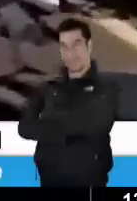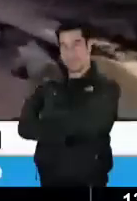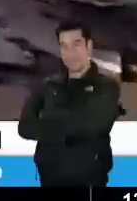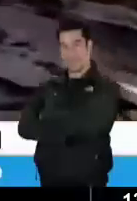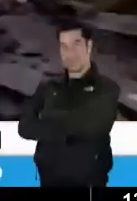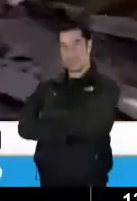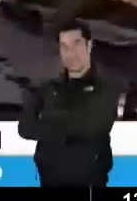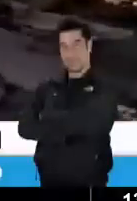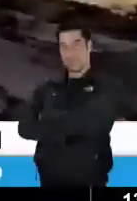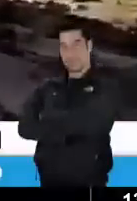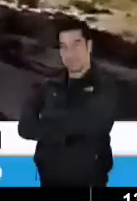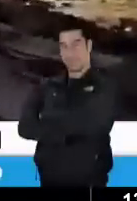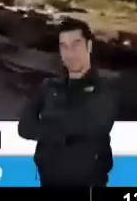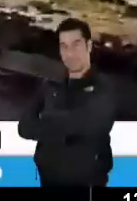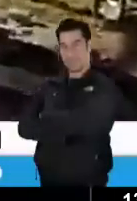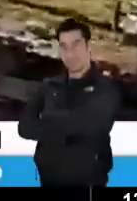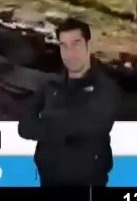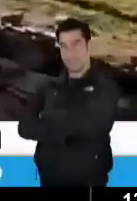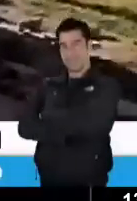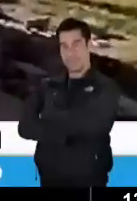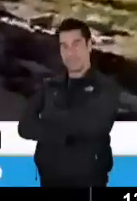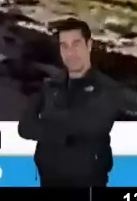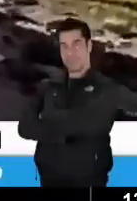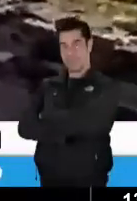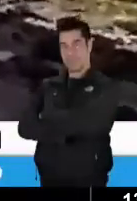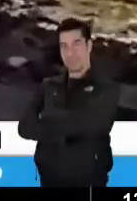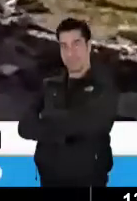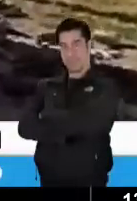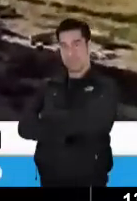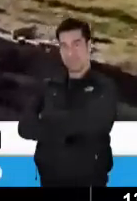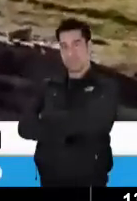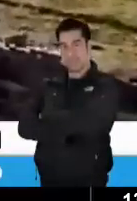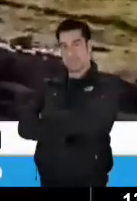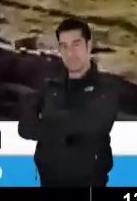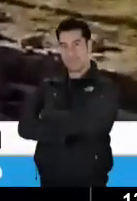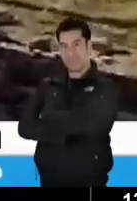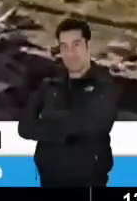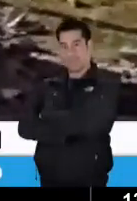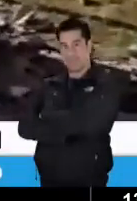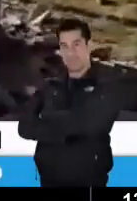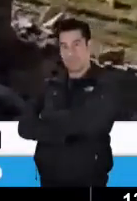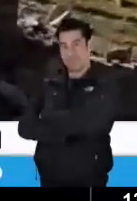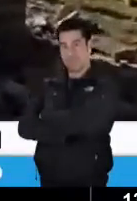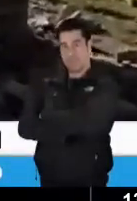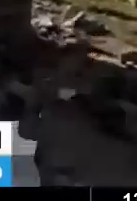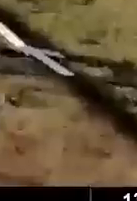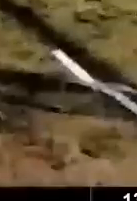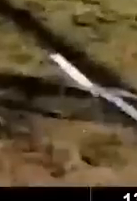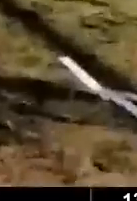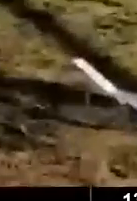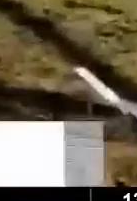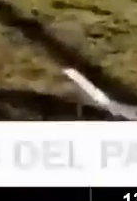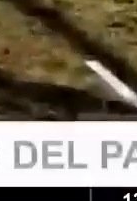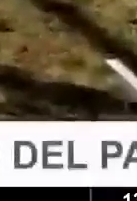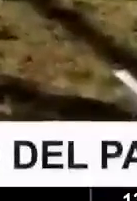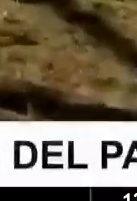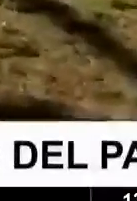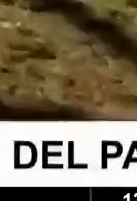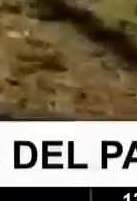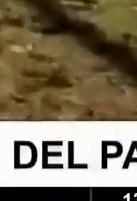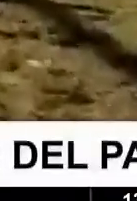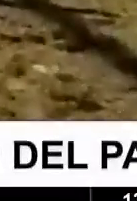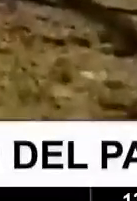no puede seguir avanzando en nuestro país y que este tipo de hechos dan cuenta de esta señal. Como gobierno no podemos aceptar que